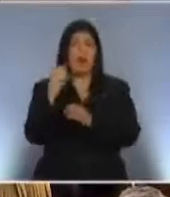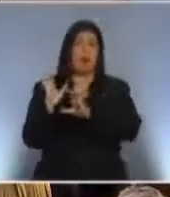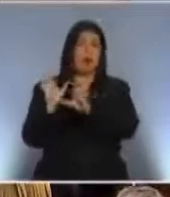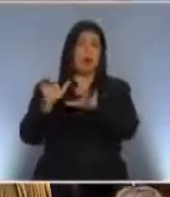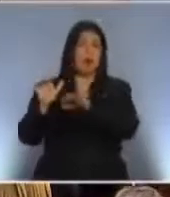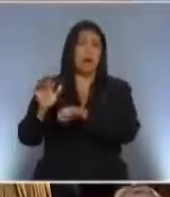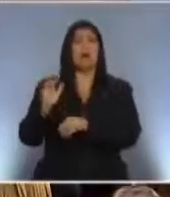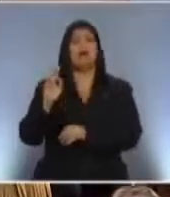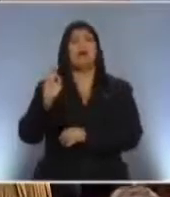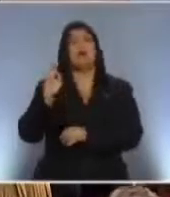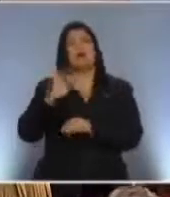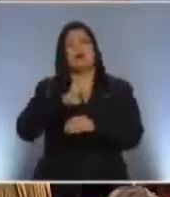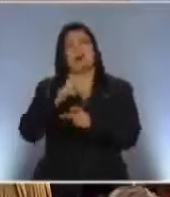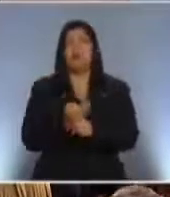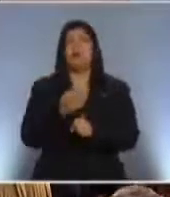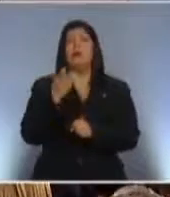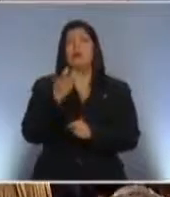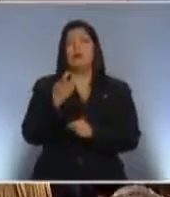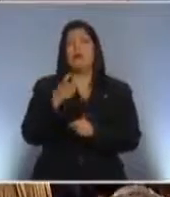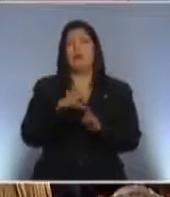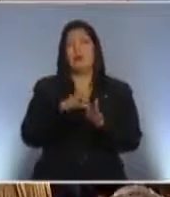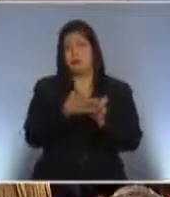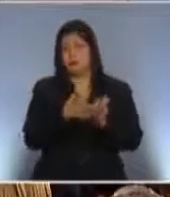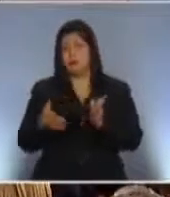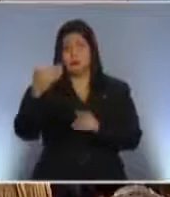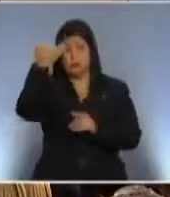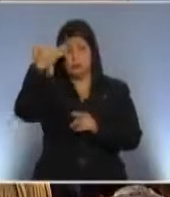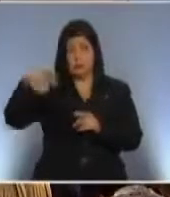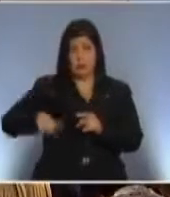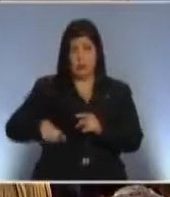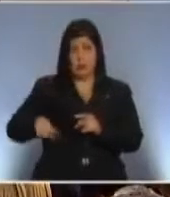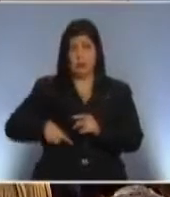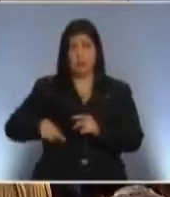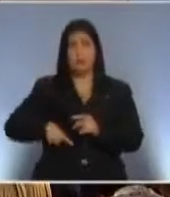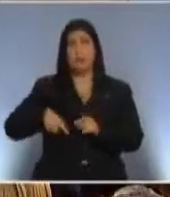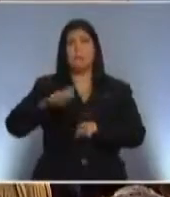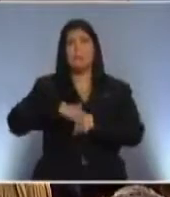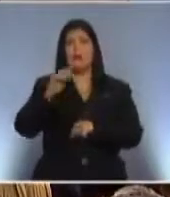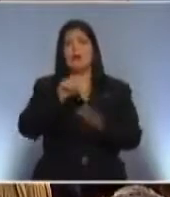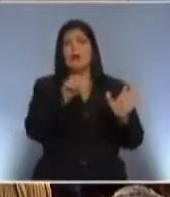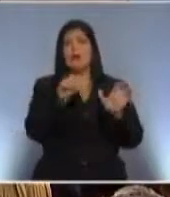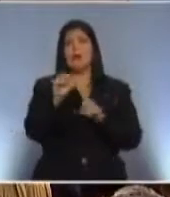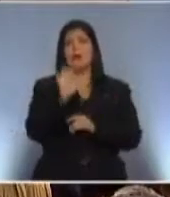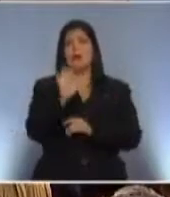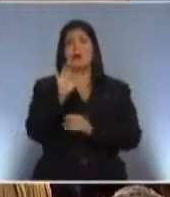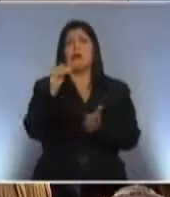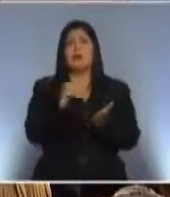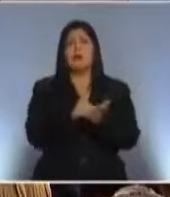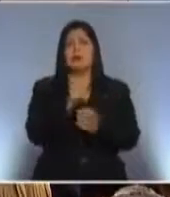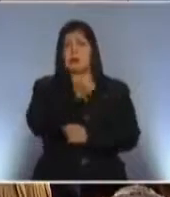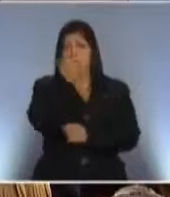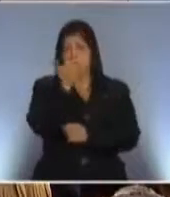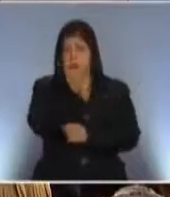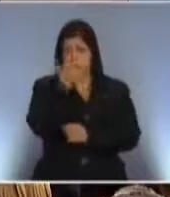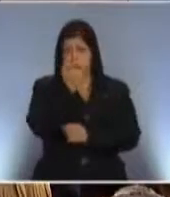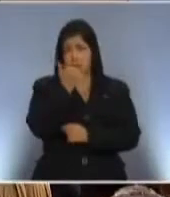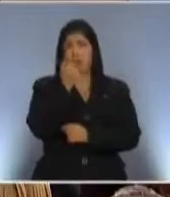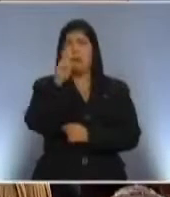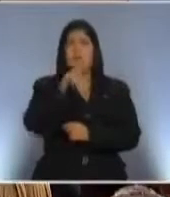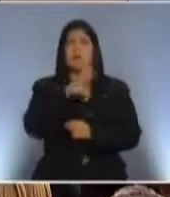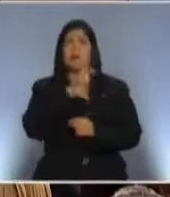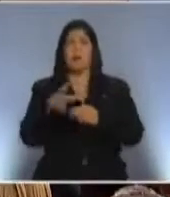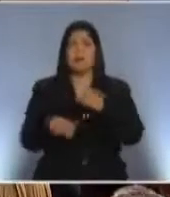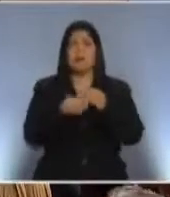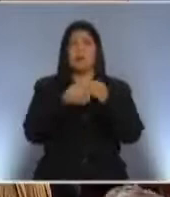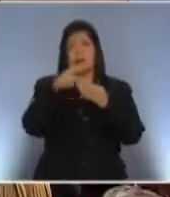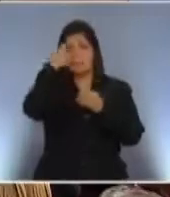preparatoria y a la universidad. Durante la actual administración, más de 640 mil alumnos se han sumado a